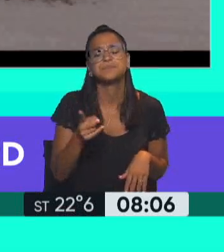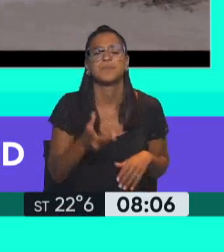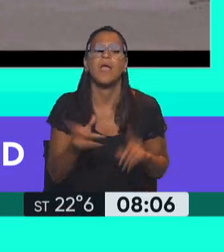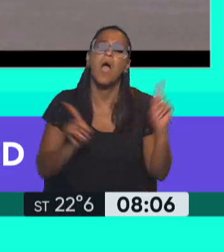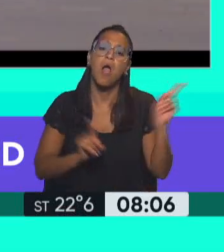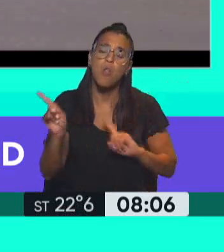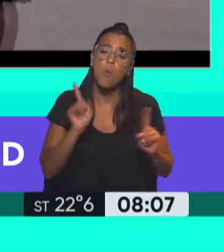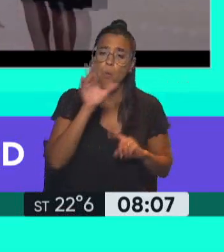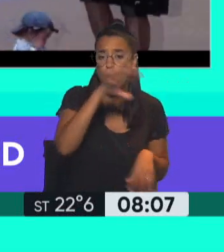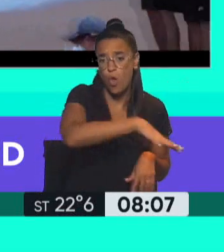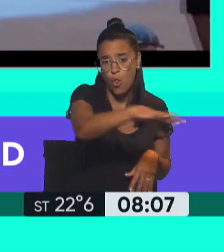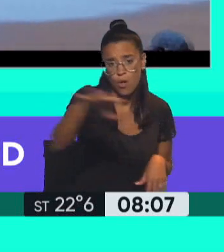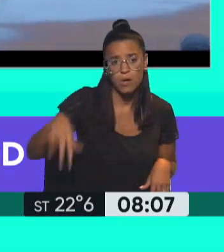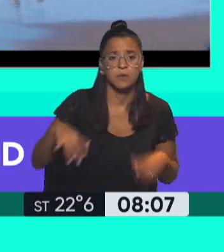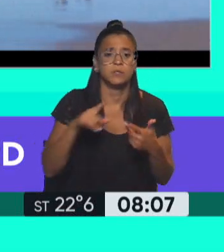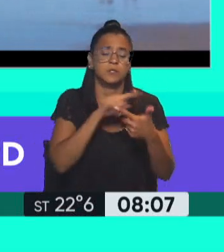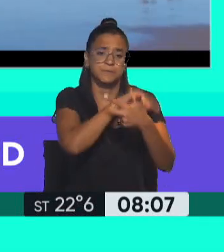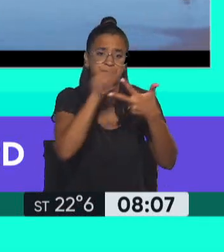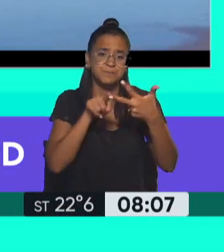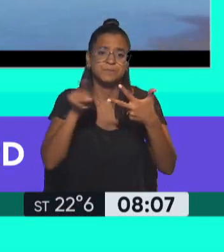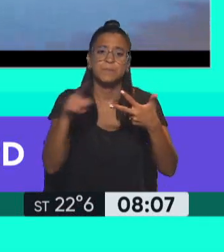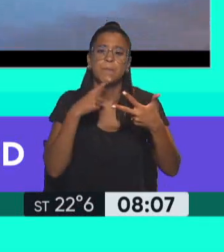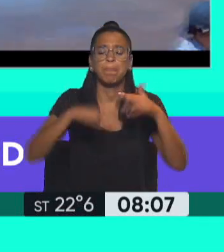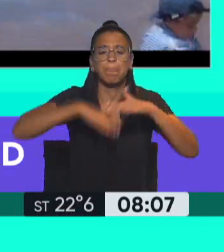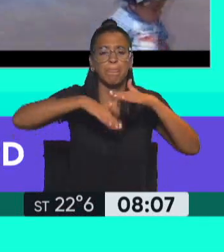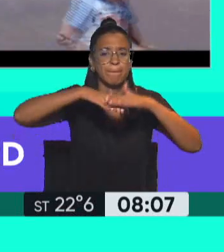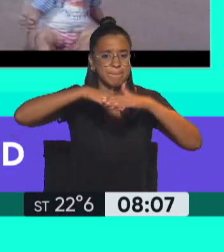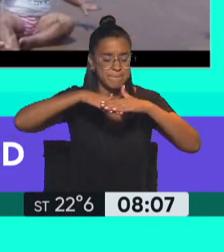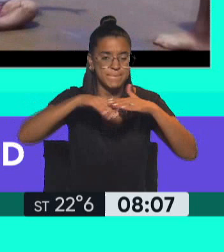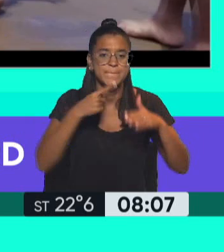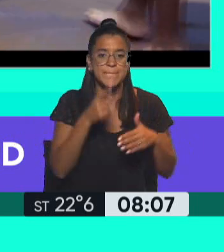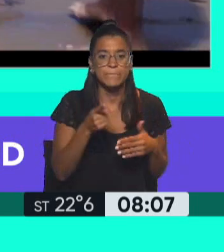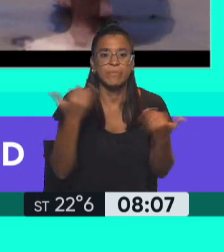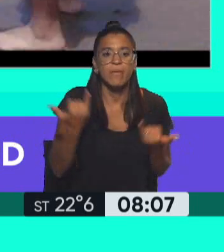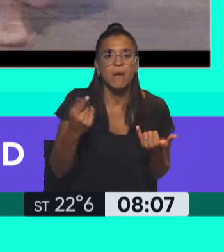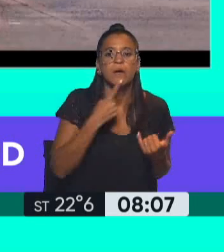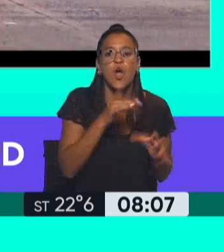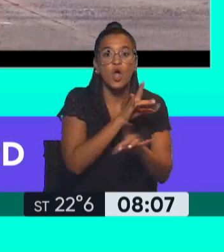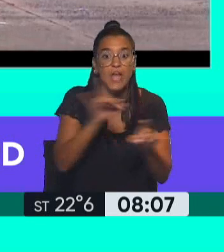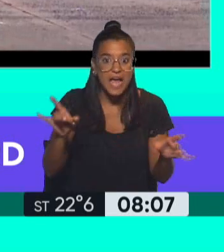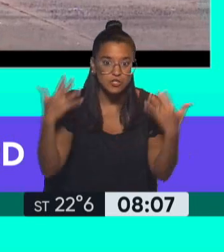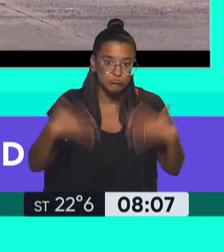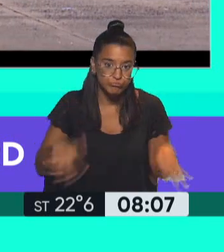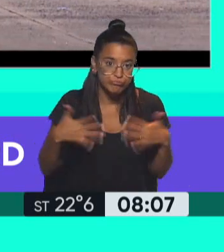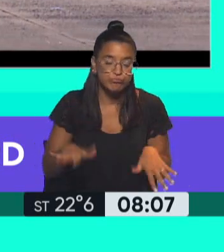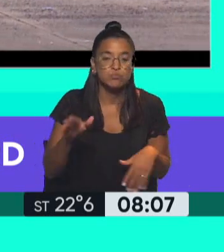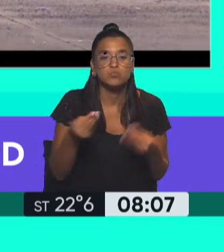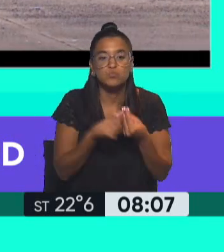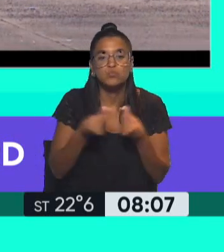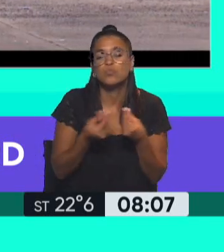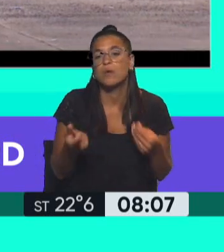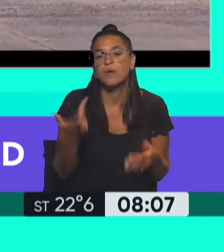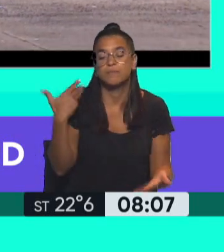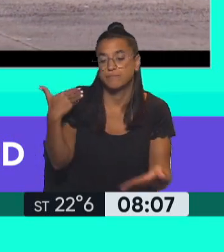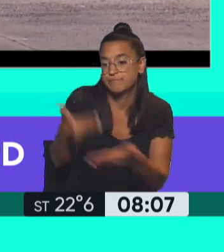en algunos destinos turísticos ese tope se vio resentido apenitas pero se vio resentido por los contagios en el último